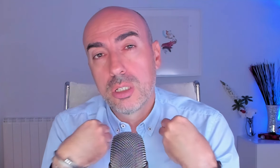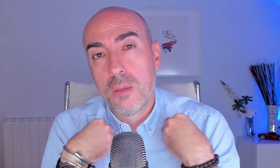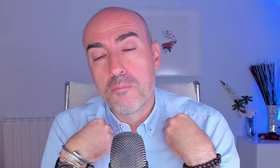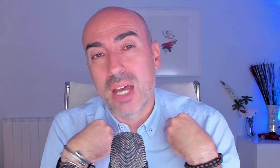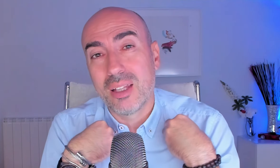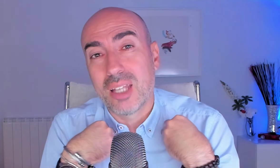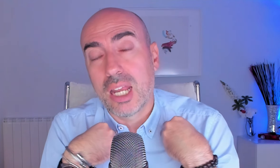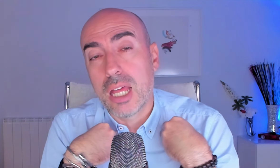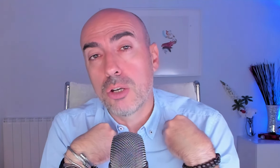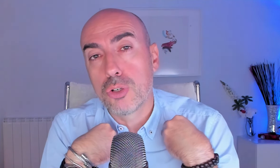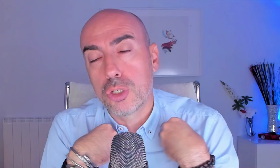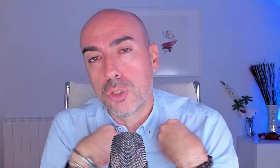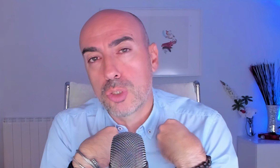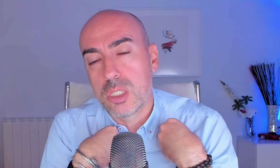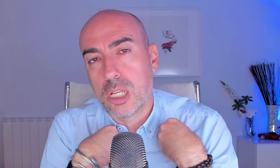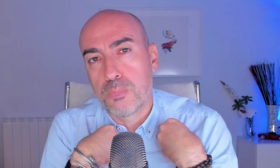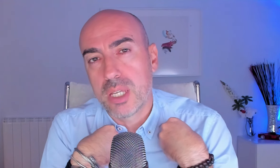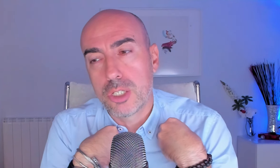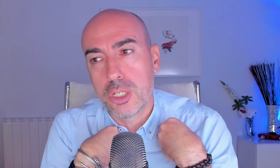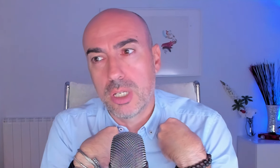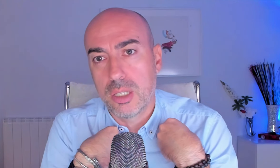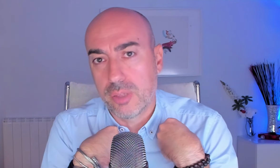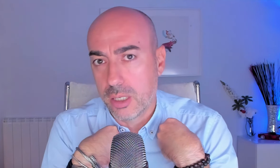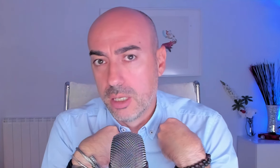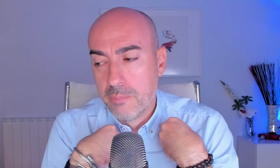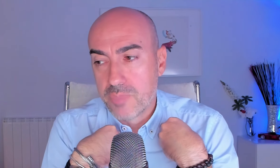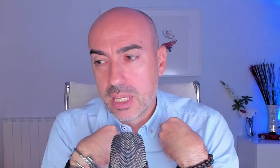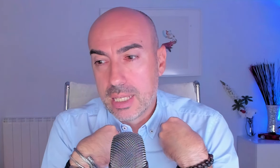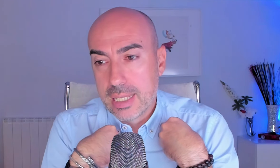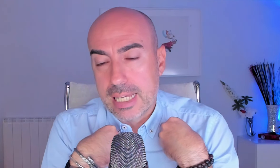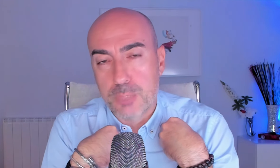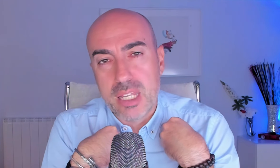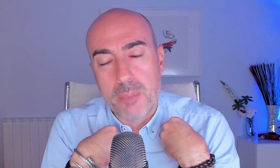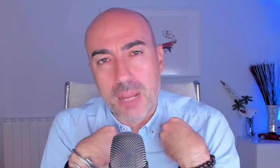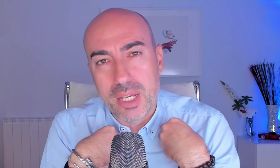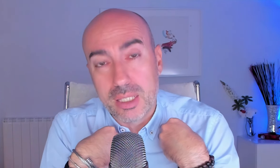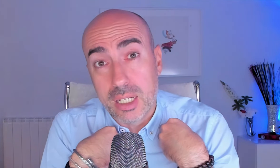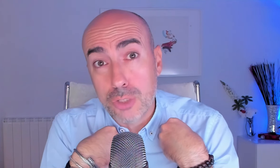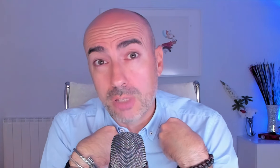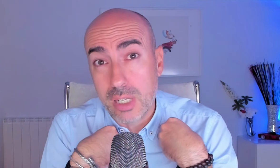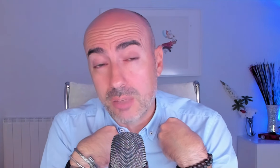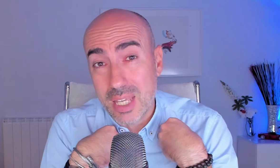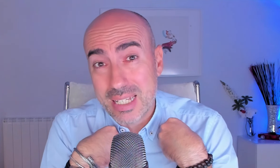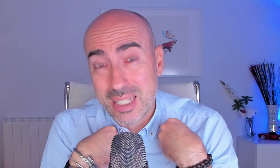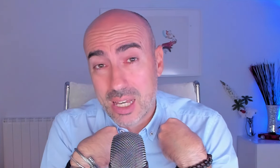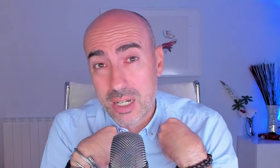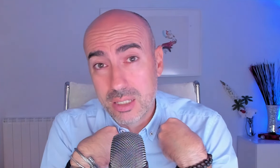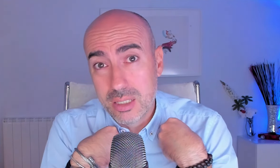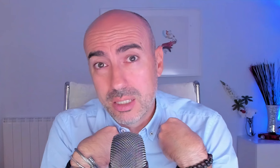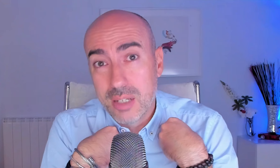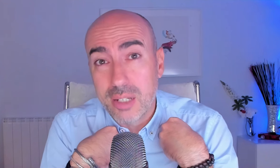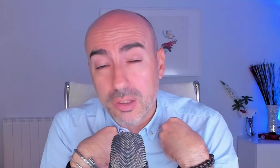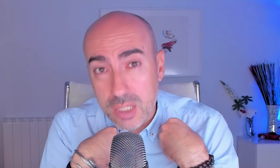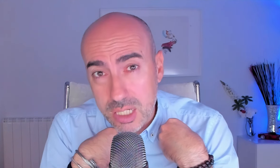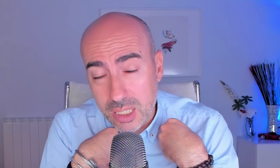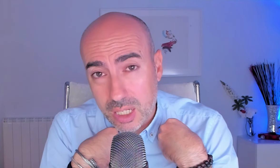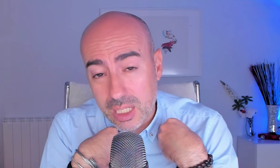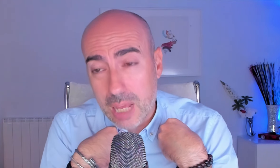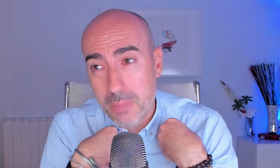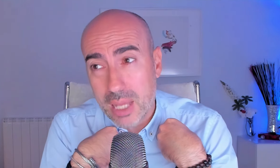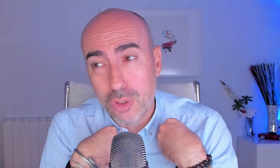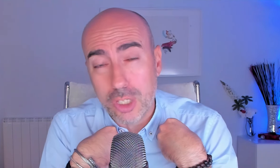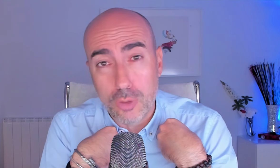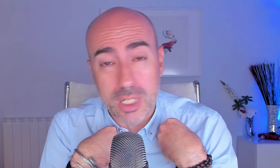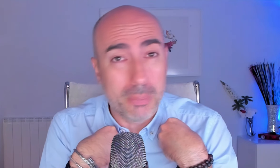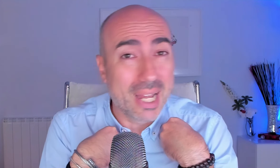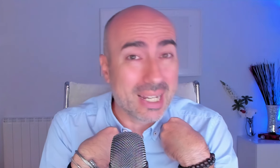podamos mantener nosotros nuestras pensiones. Es decir, que España, para mantener su nivel de bienestar, necesita de